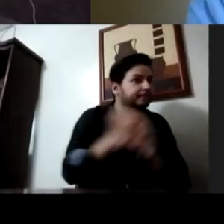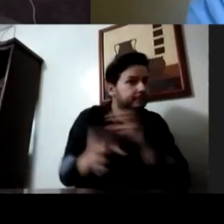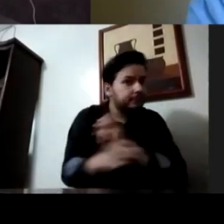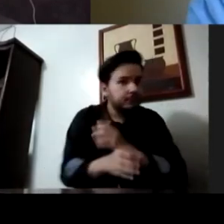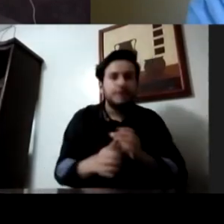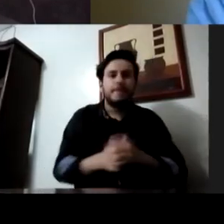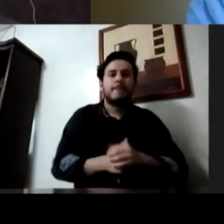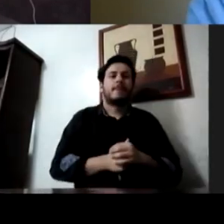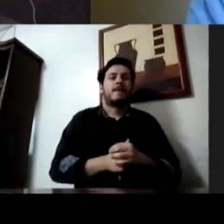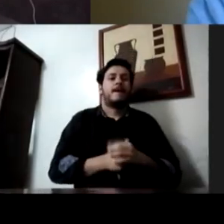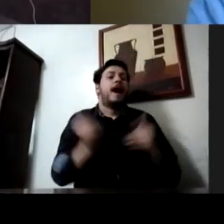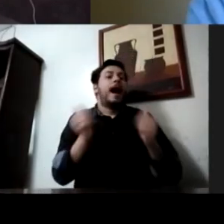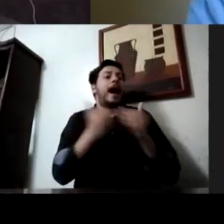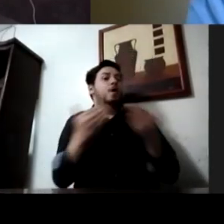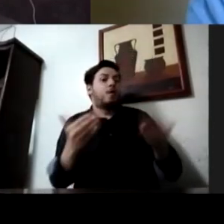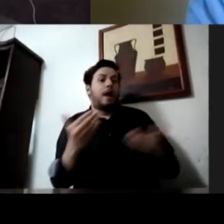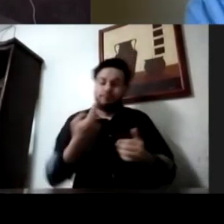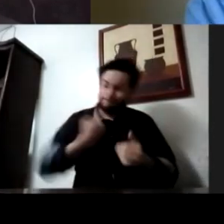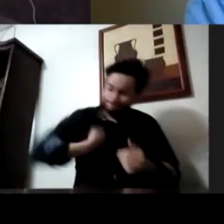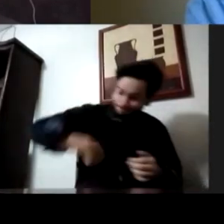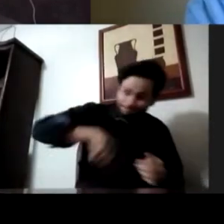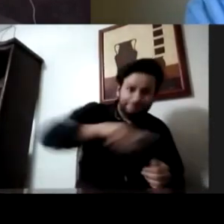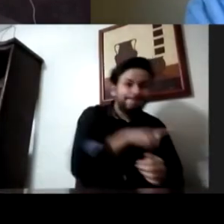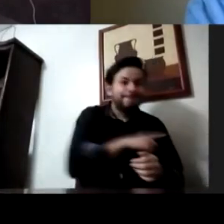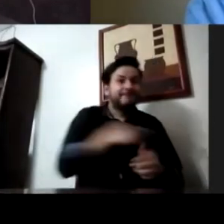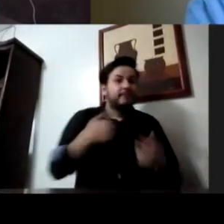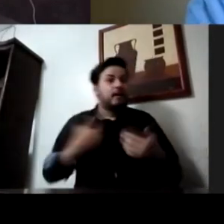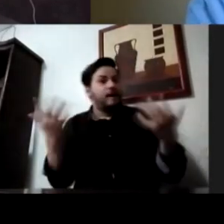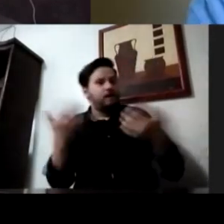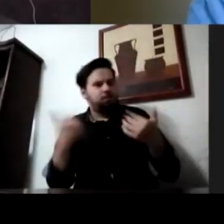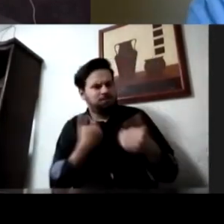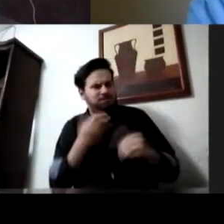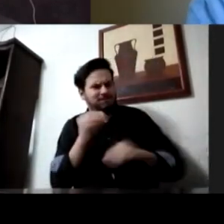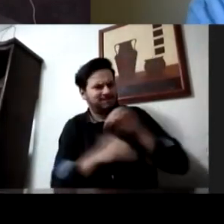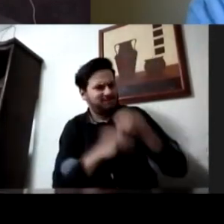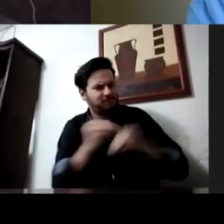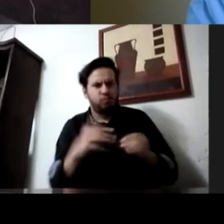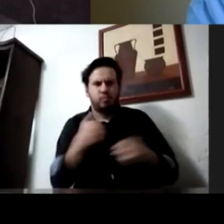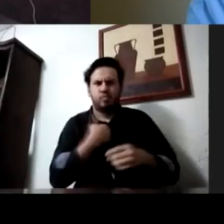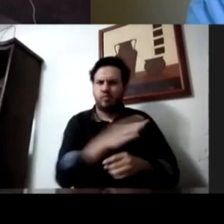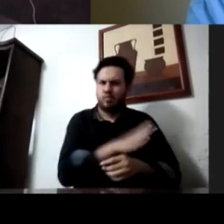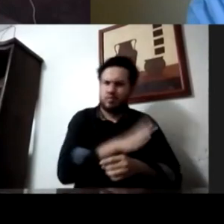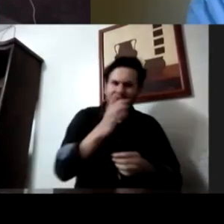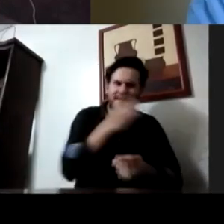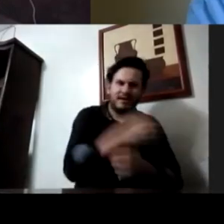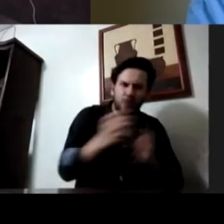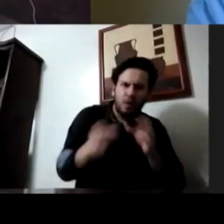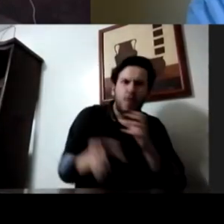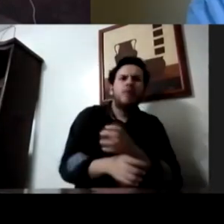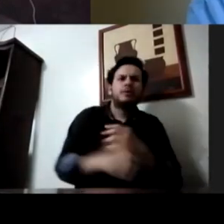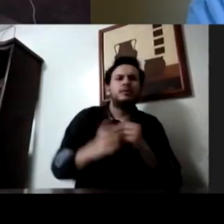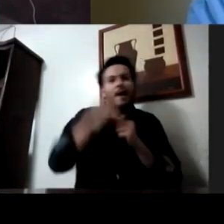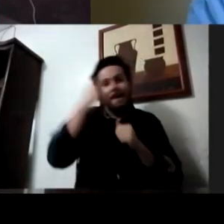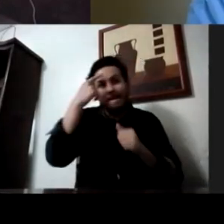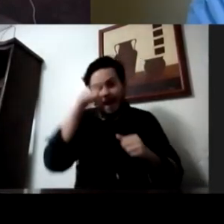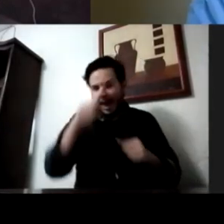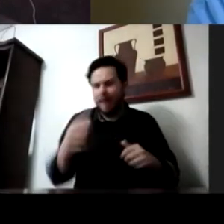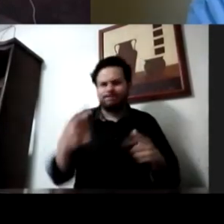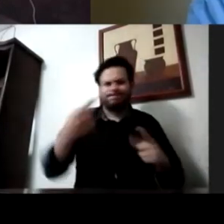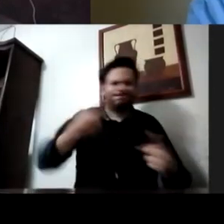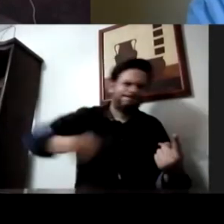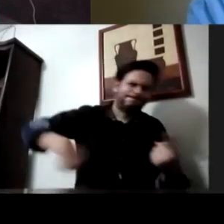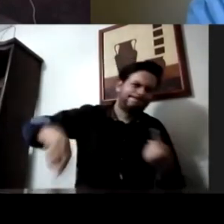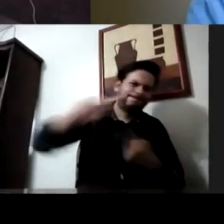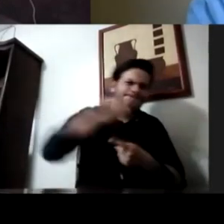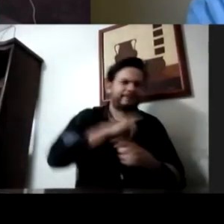visto nosotros en el terreno que sí hay buenas opciones para gran número de personas refugiadas